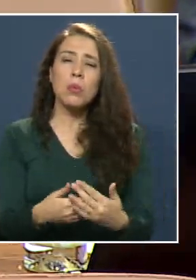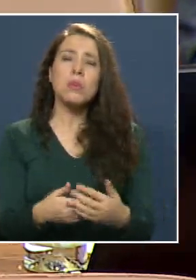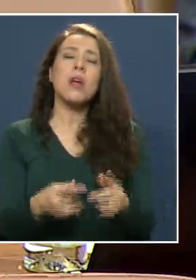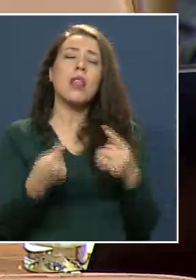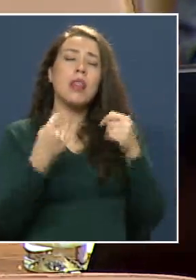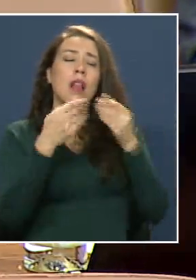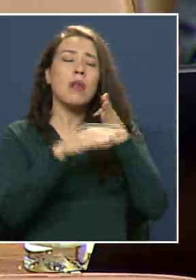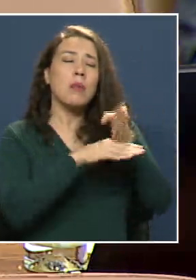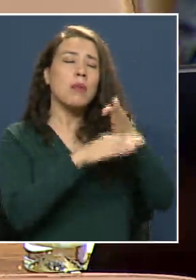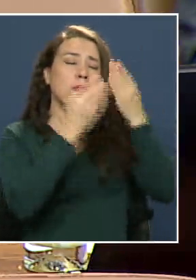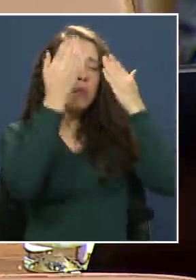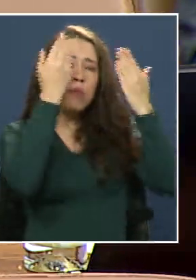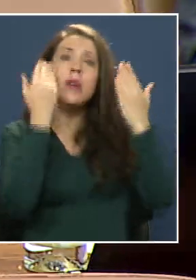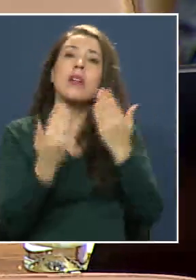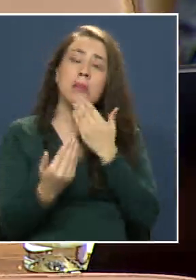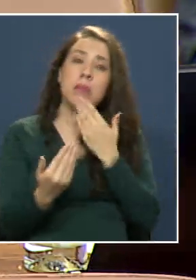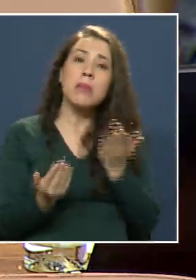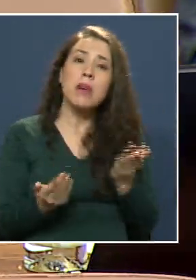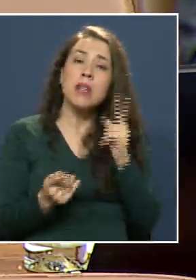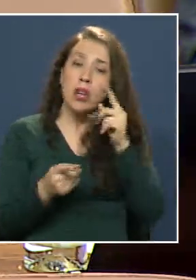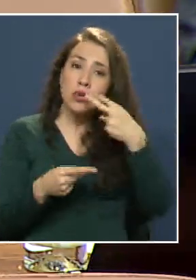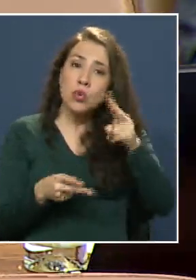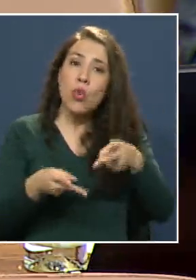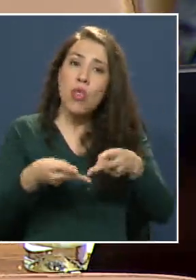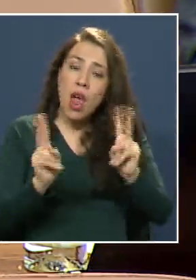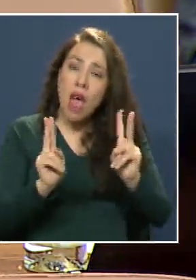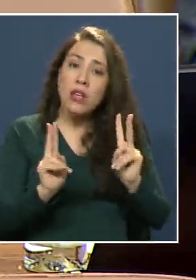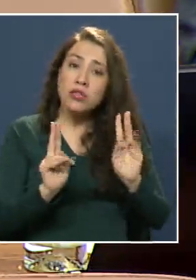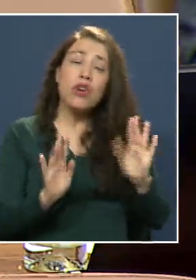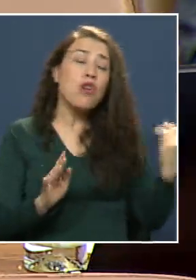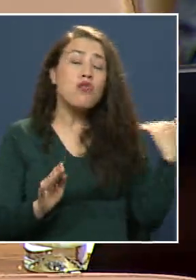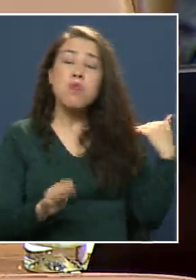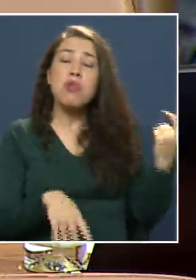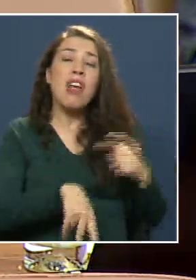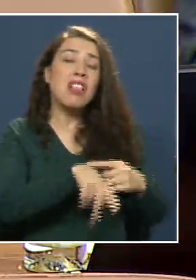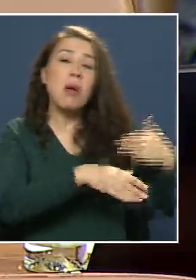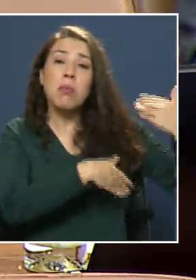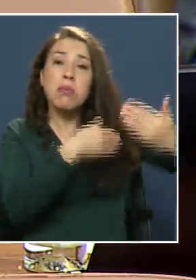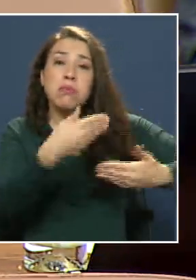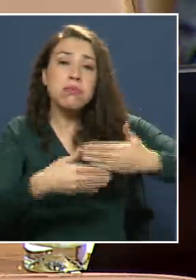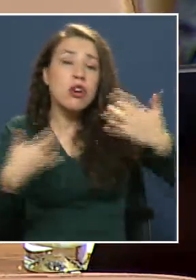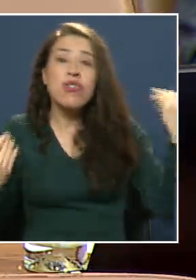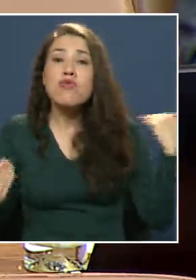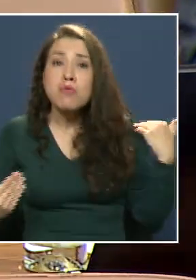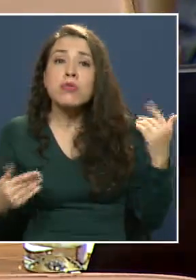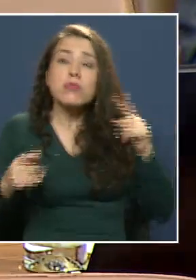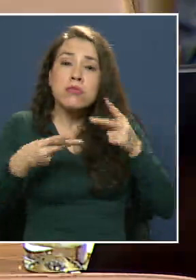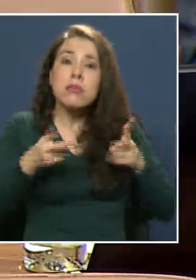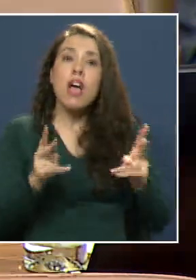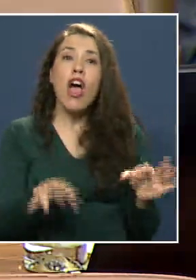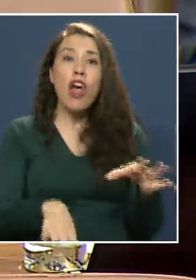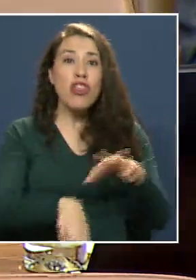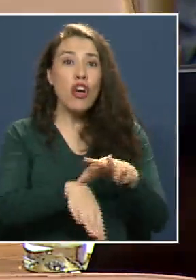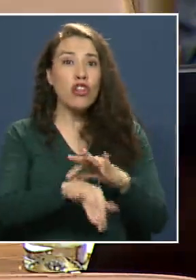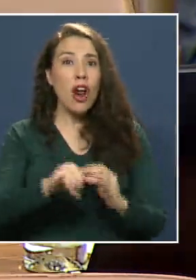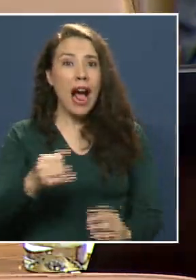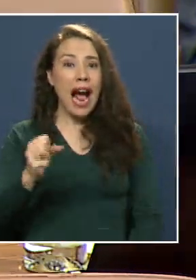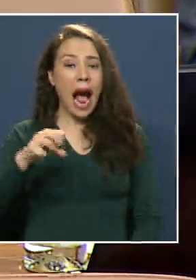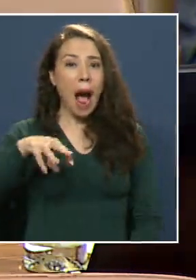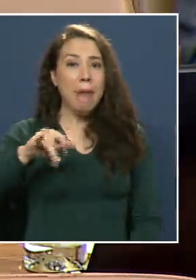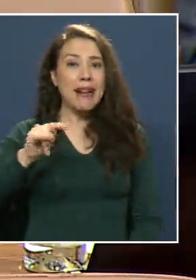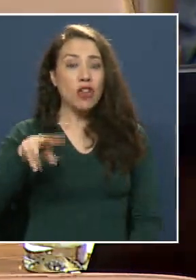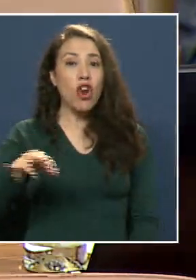terapia. Es también el derecho al tiempo que nos explicó muy bien el doctor Hamilton en la comisión, de